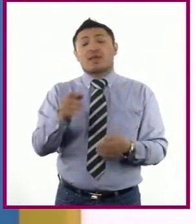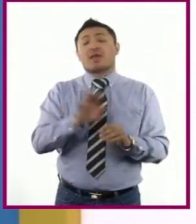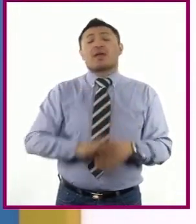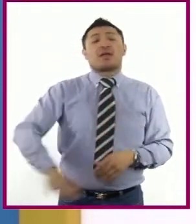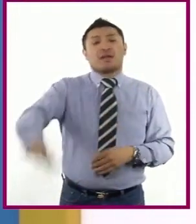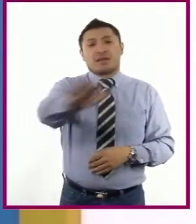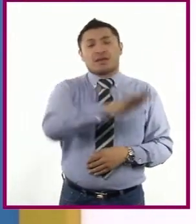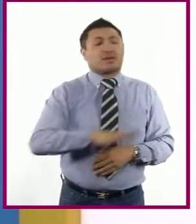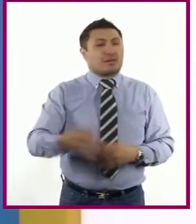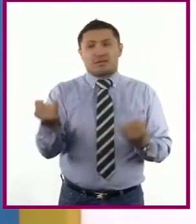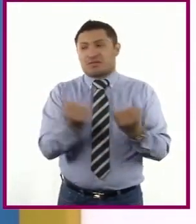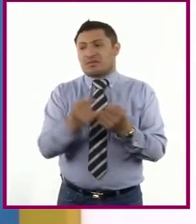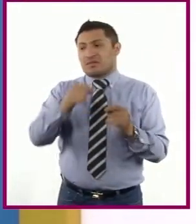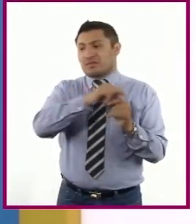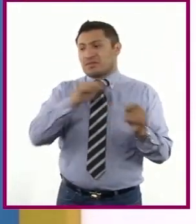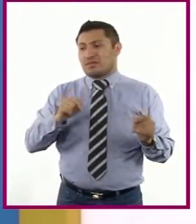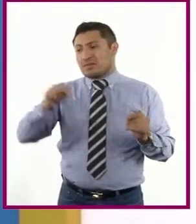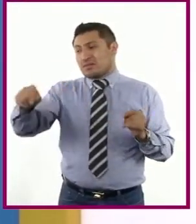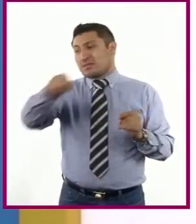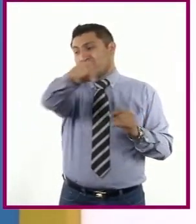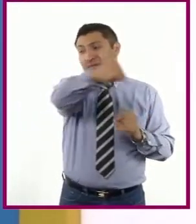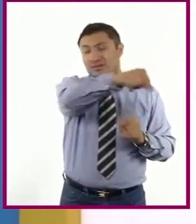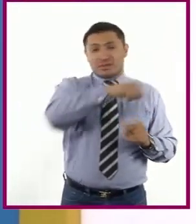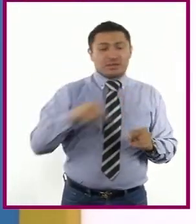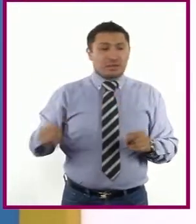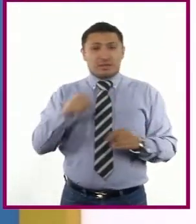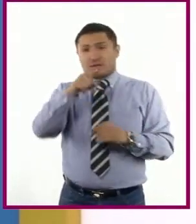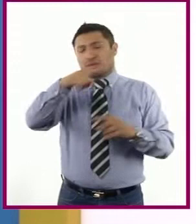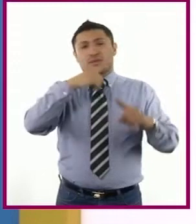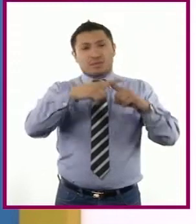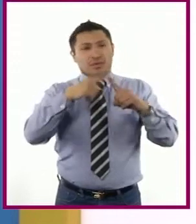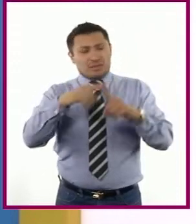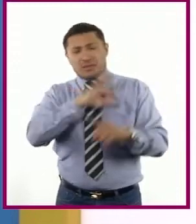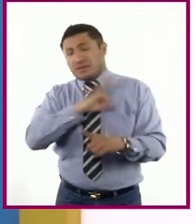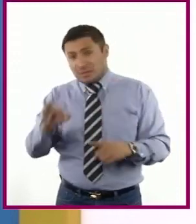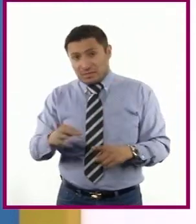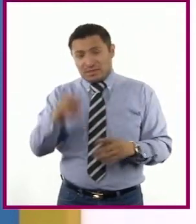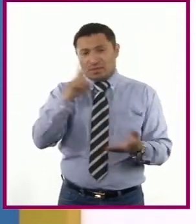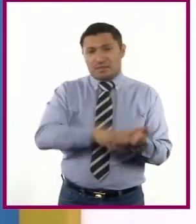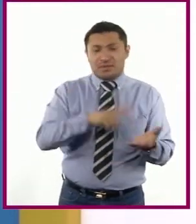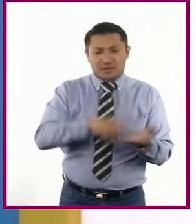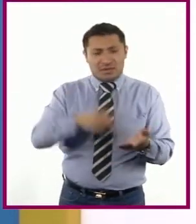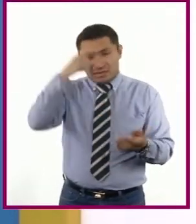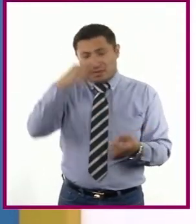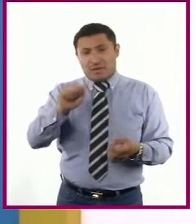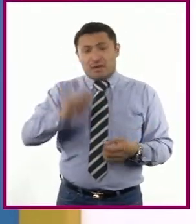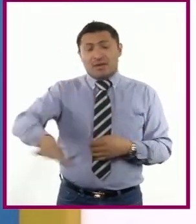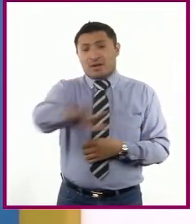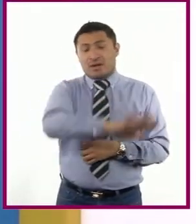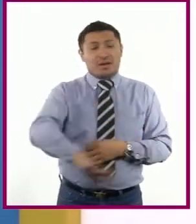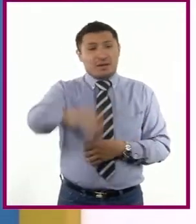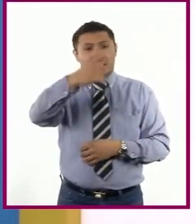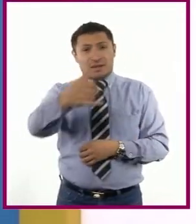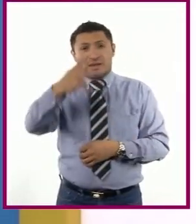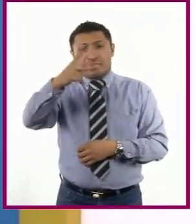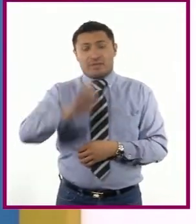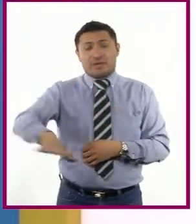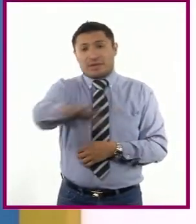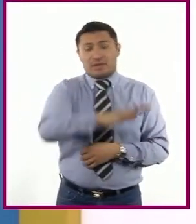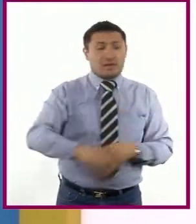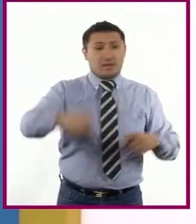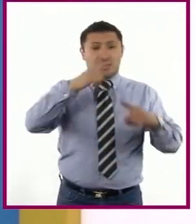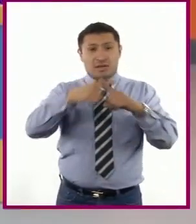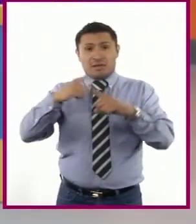alfombra como del cerco. Para ello, podemos multiplicar los valores calculados para el área y el perímetro por los costos